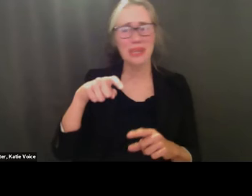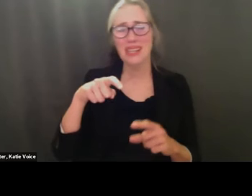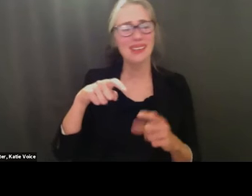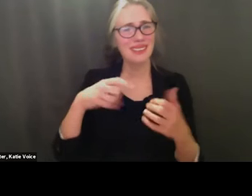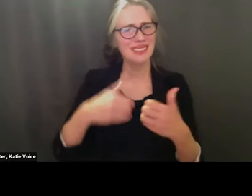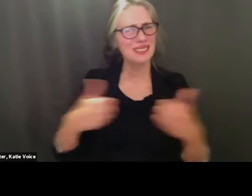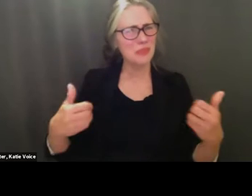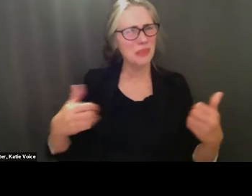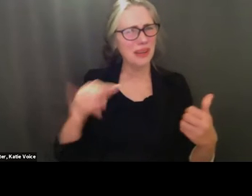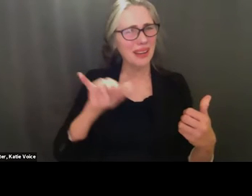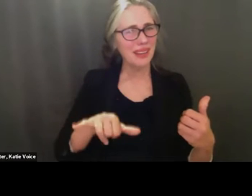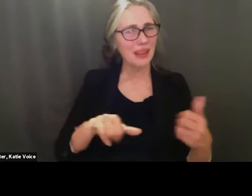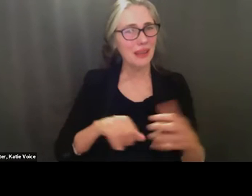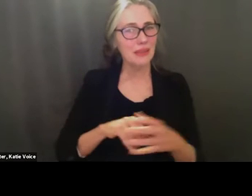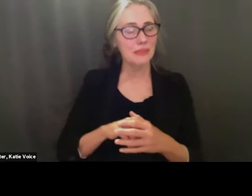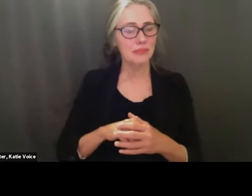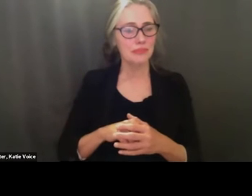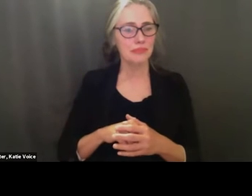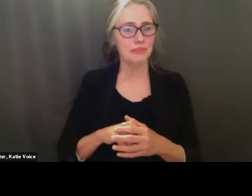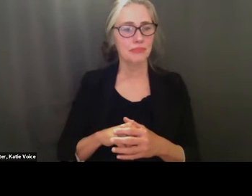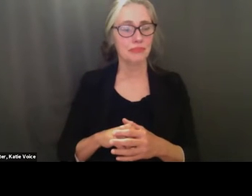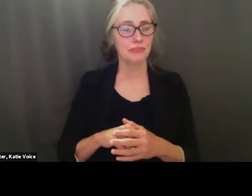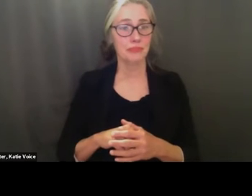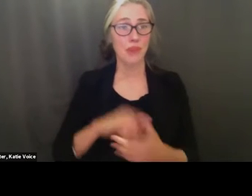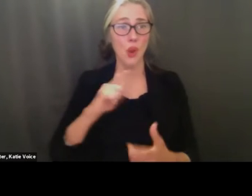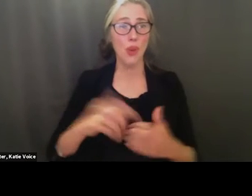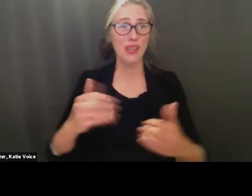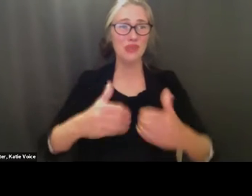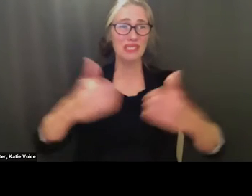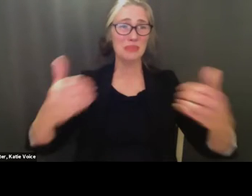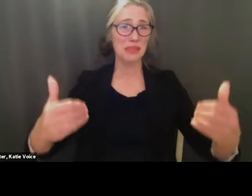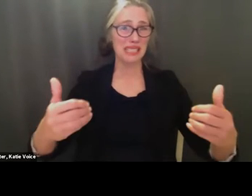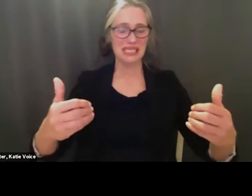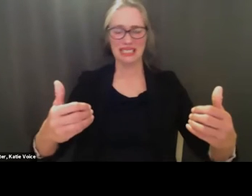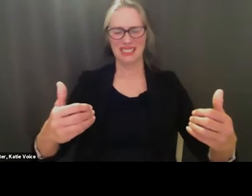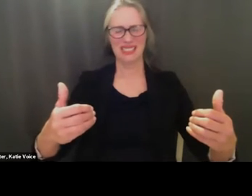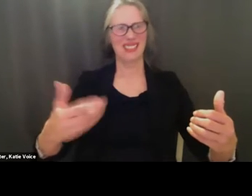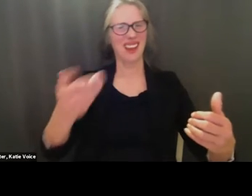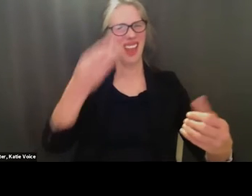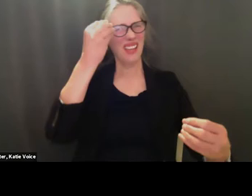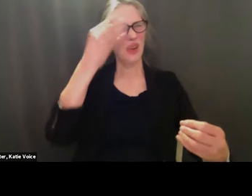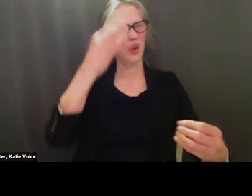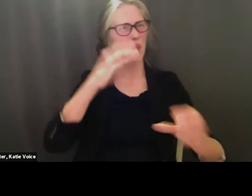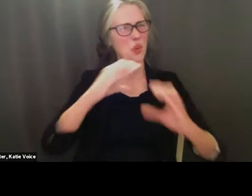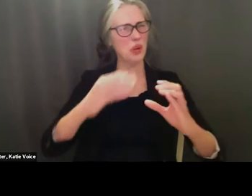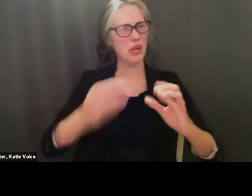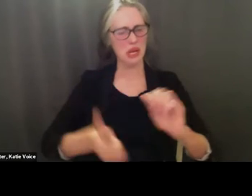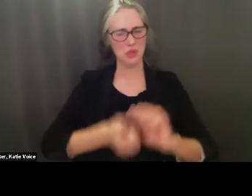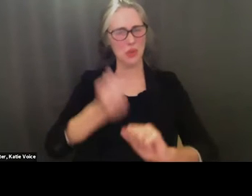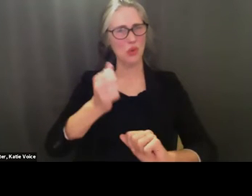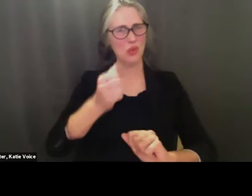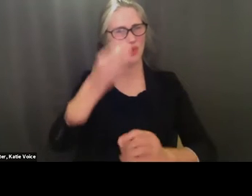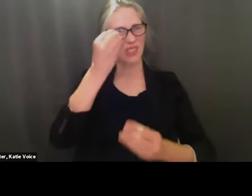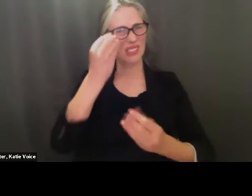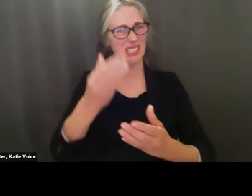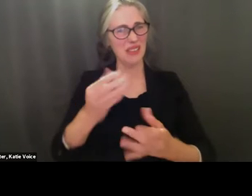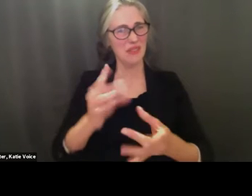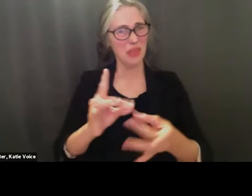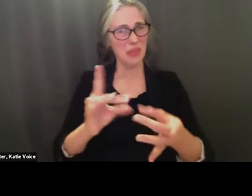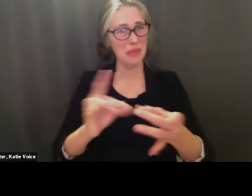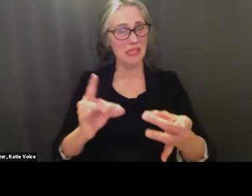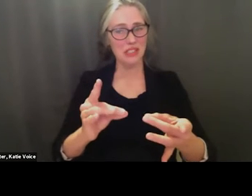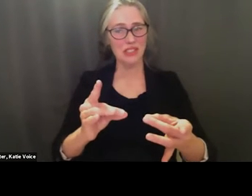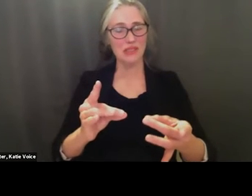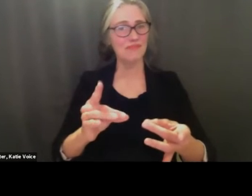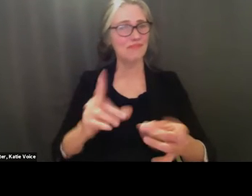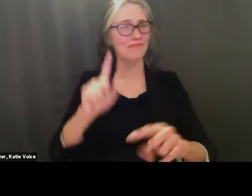esa es la única diferencia, no debería ser así. El dividirlos, lo que le estás diciendo a los estudiantes